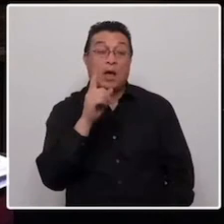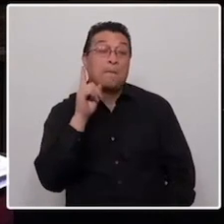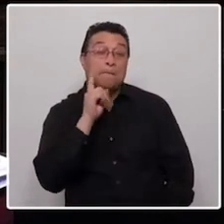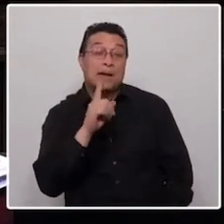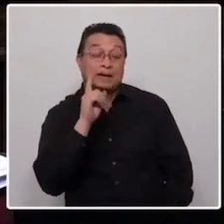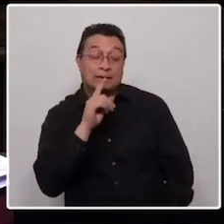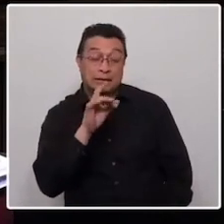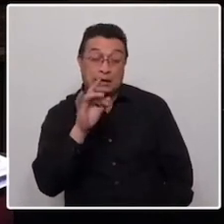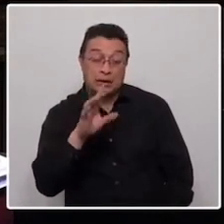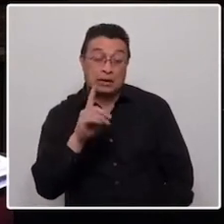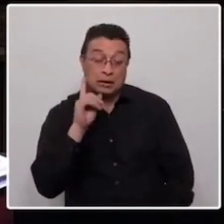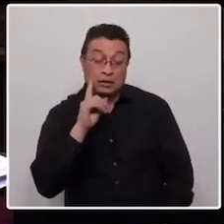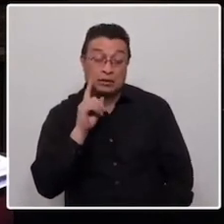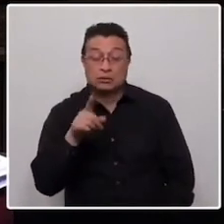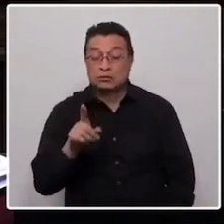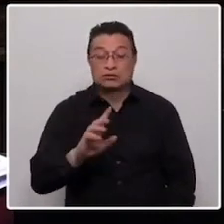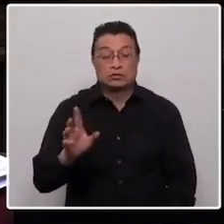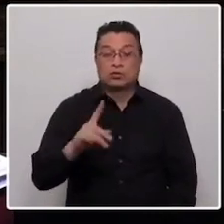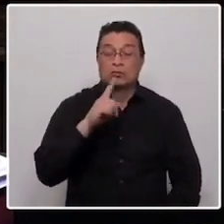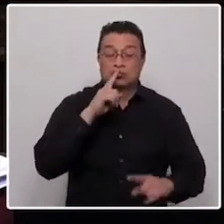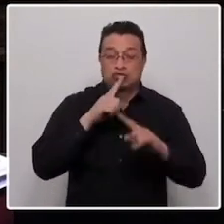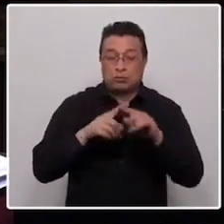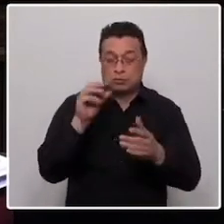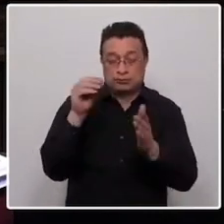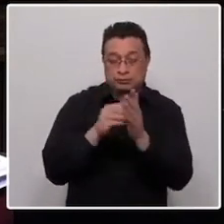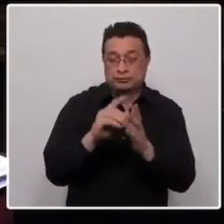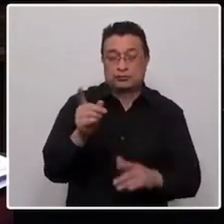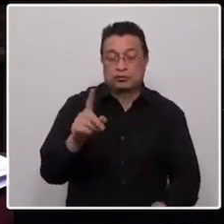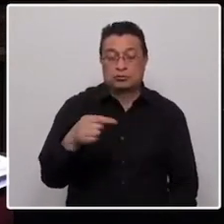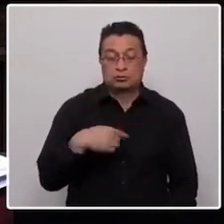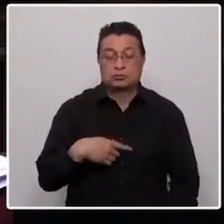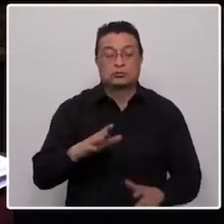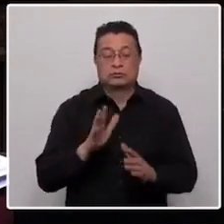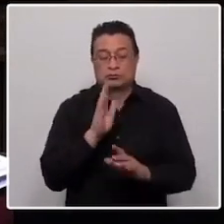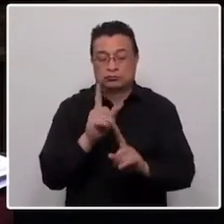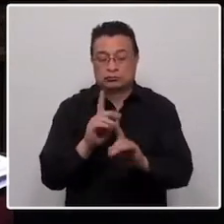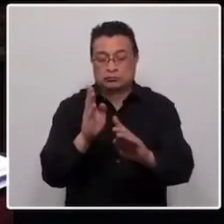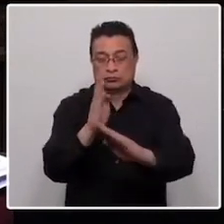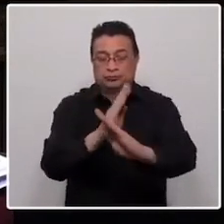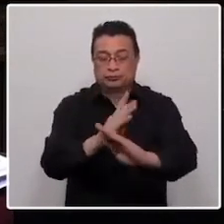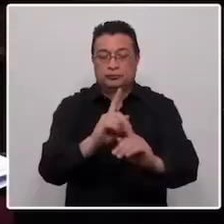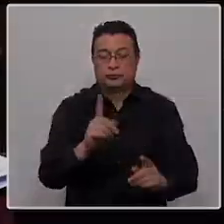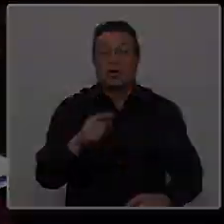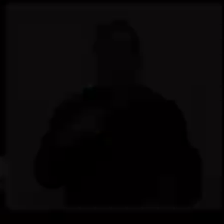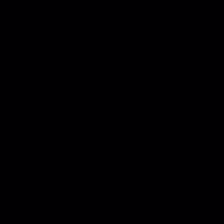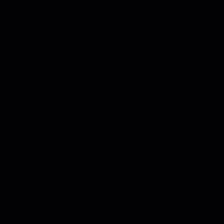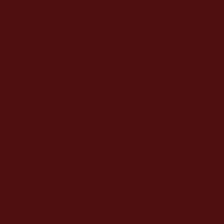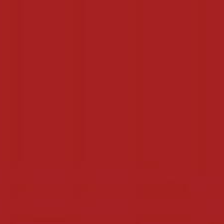pero no ha sido mencionado su nombre y quedan más personas inscritas para el debate.